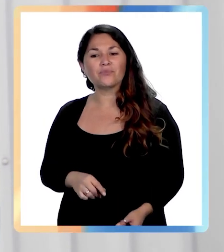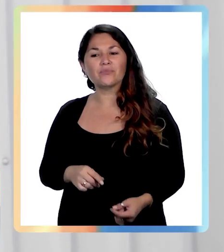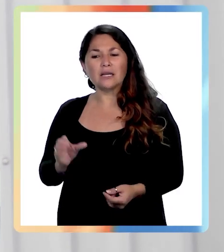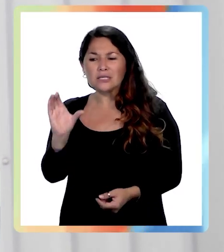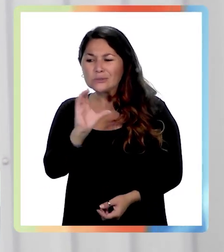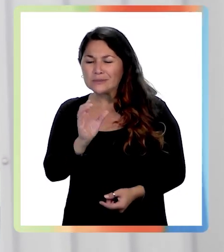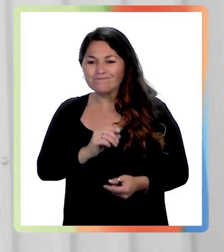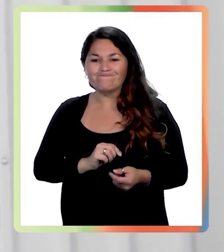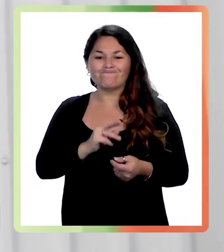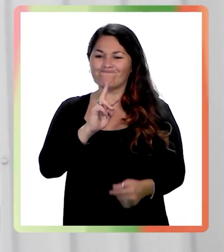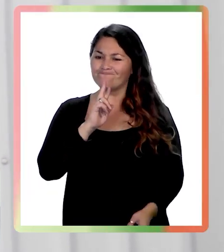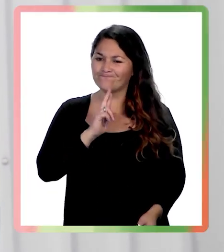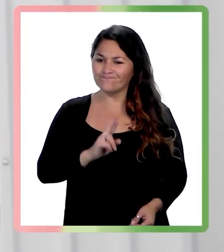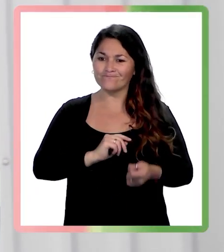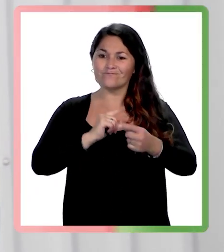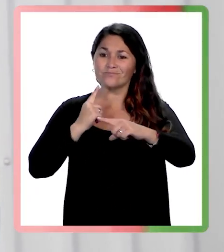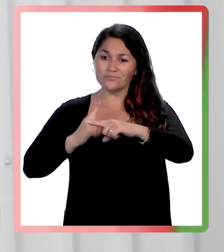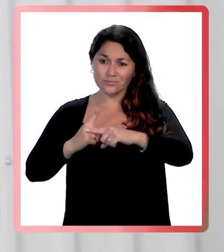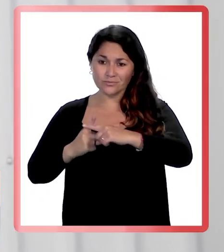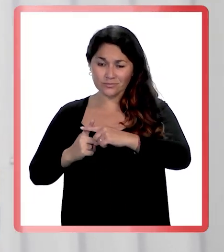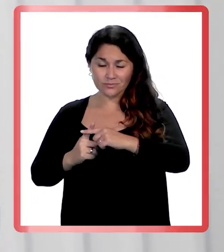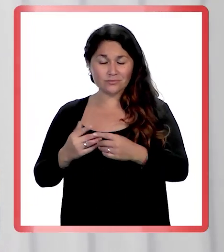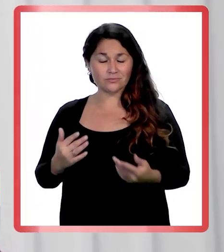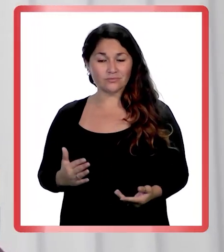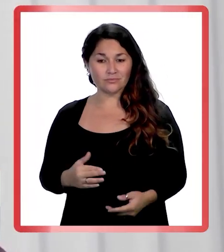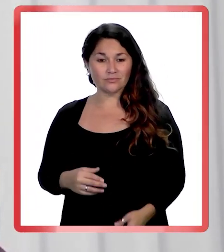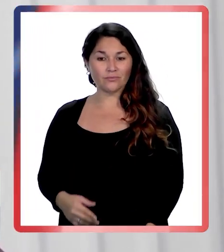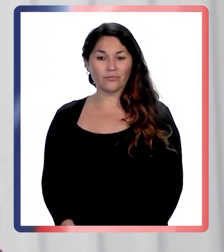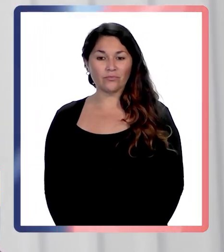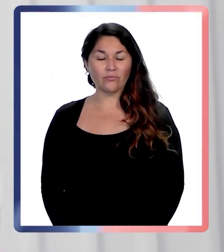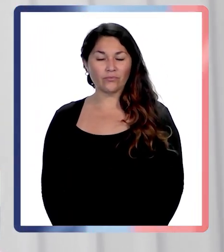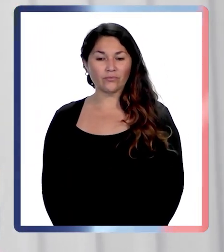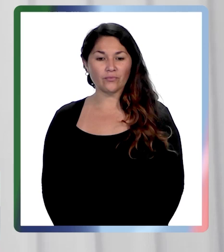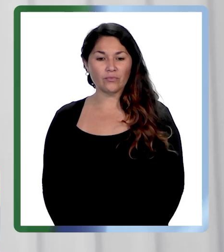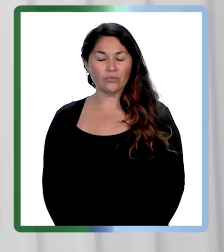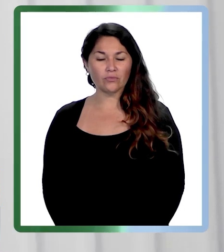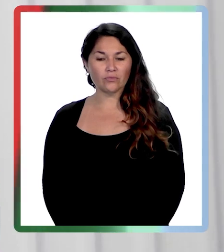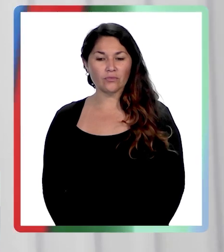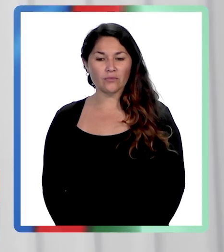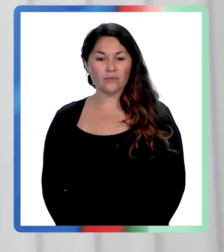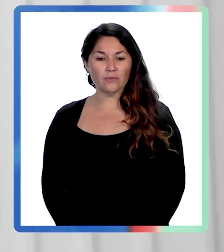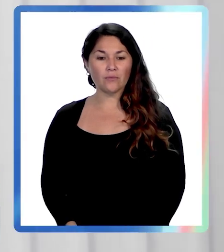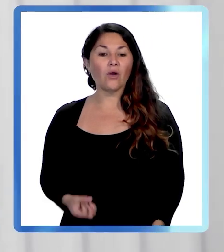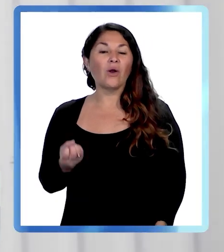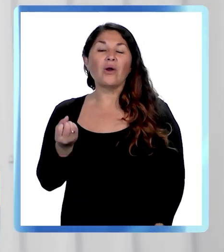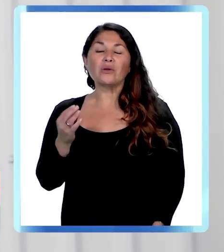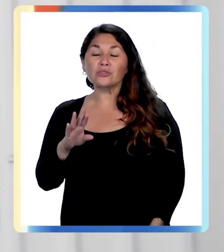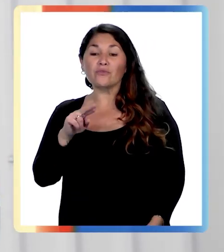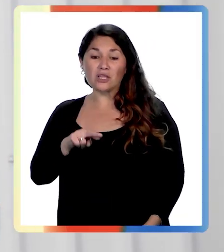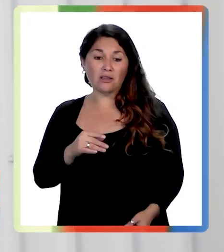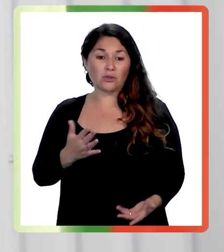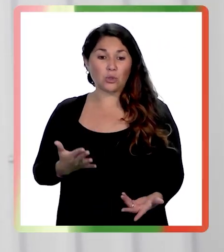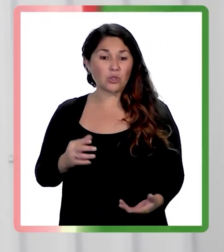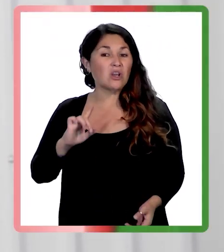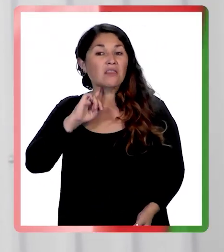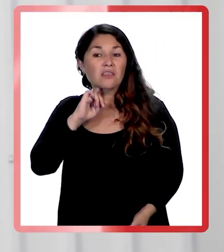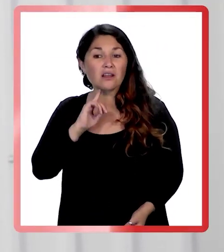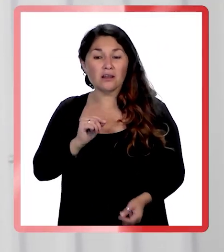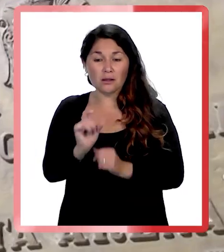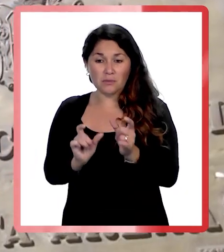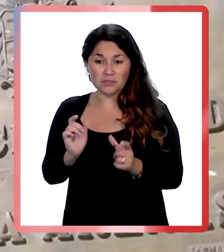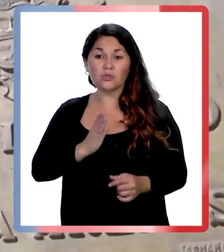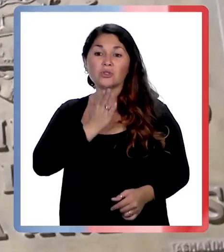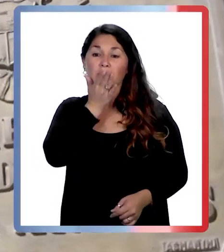derecho para impedir que esta resolución tenga efectos y que por supuesto perjudique a los habitantes de Punta